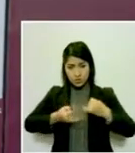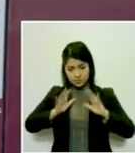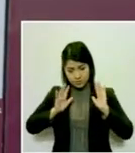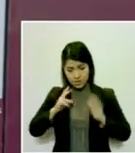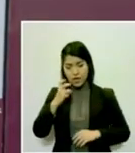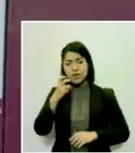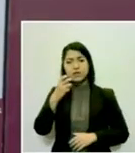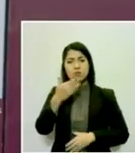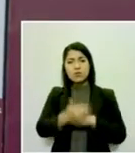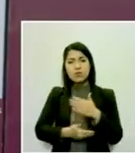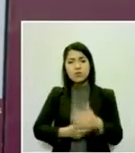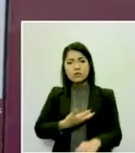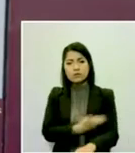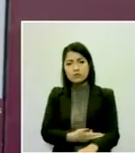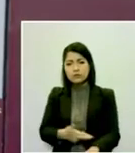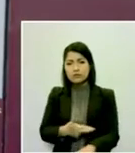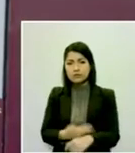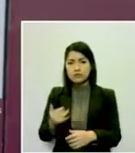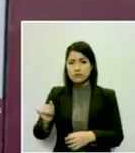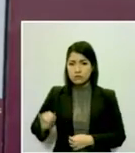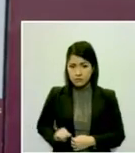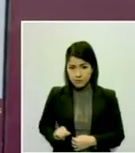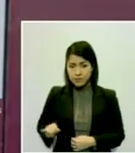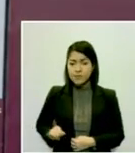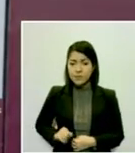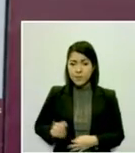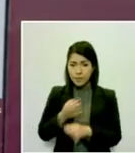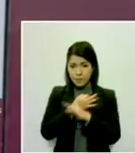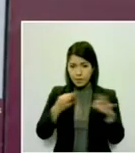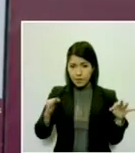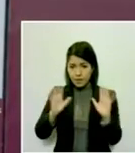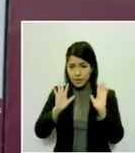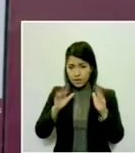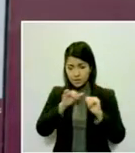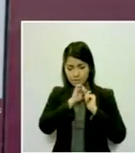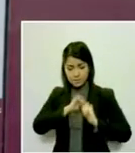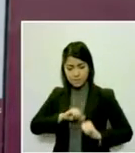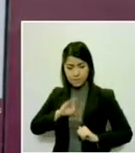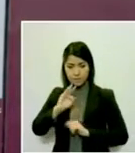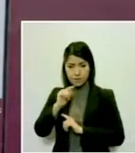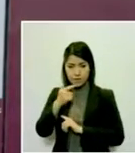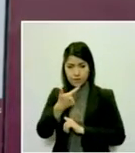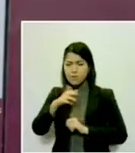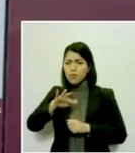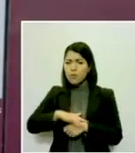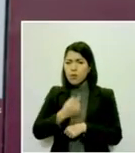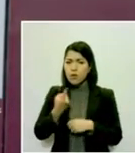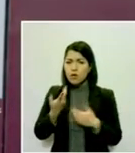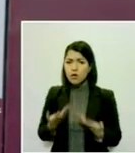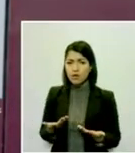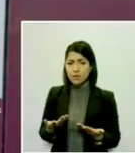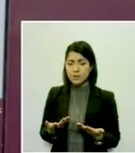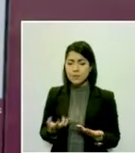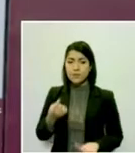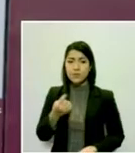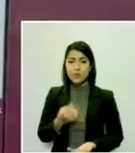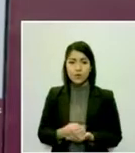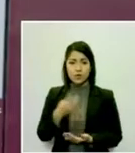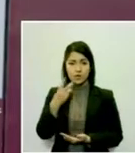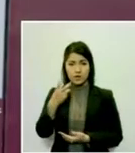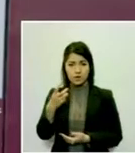Es un proceso muy interesante, lo dijo el delegado de la Fiscalía, porque no nada más tienen la